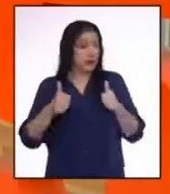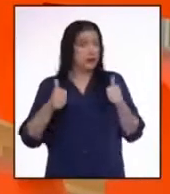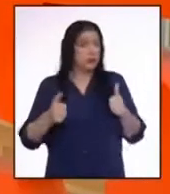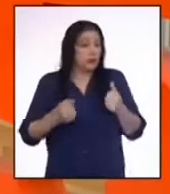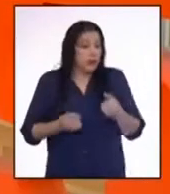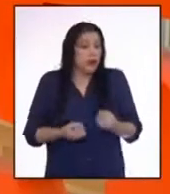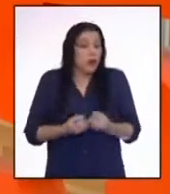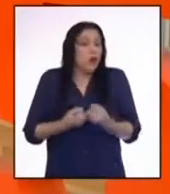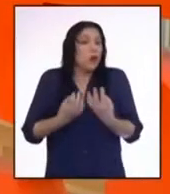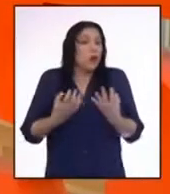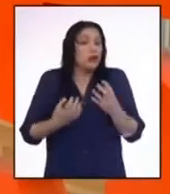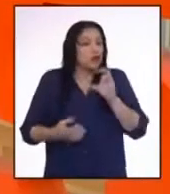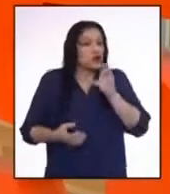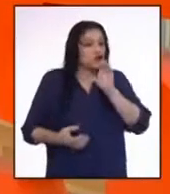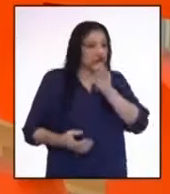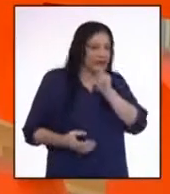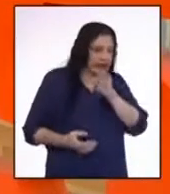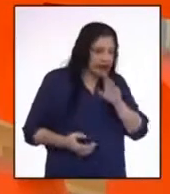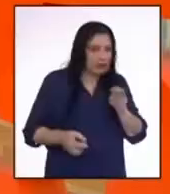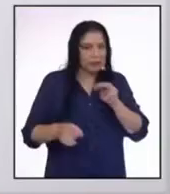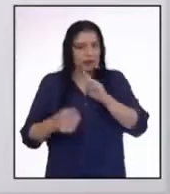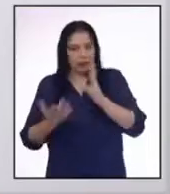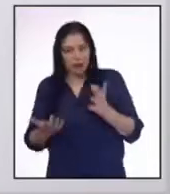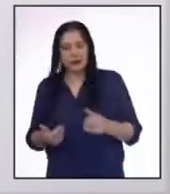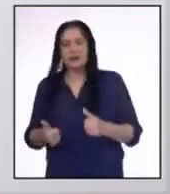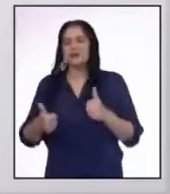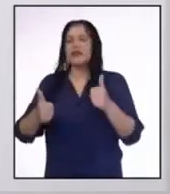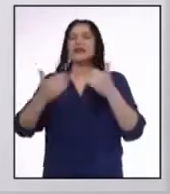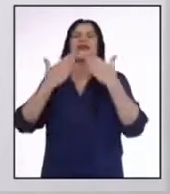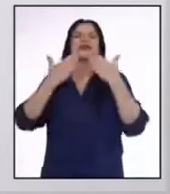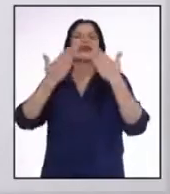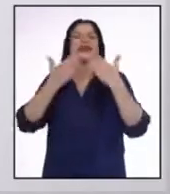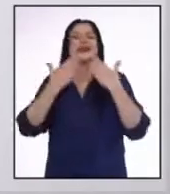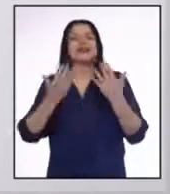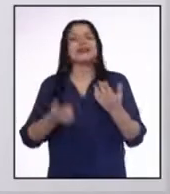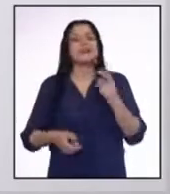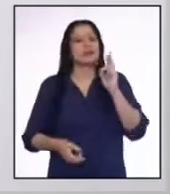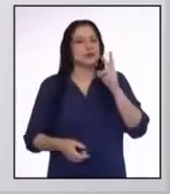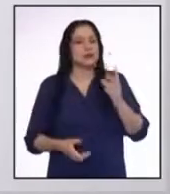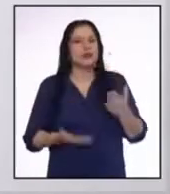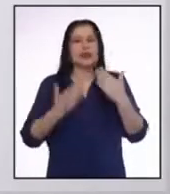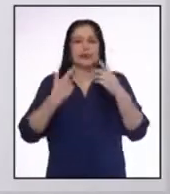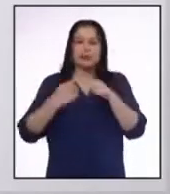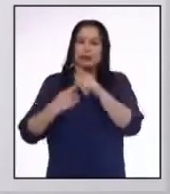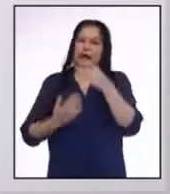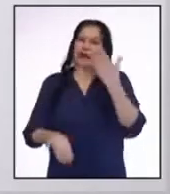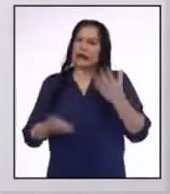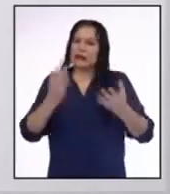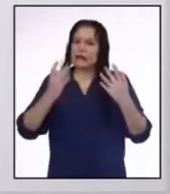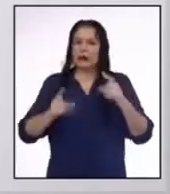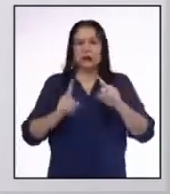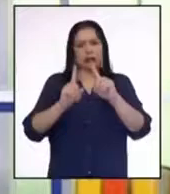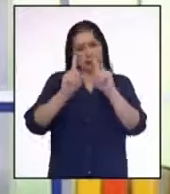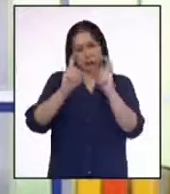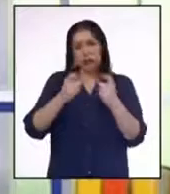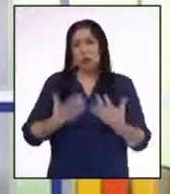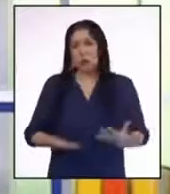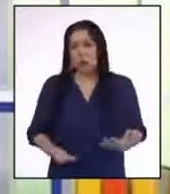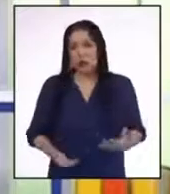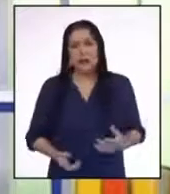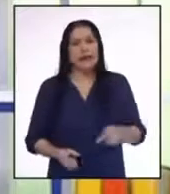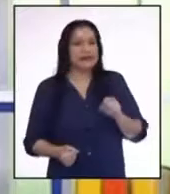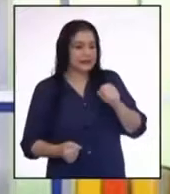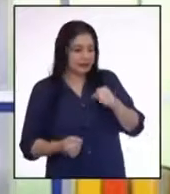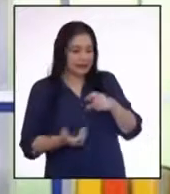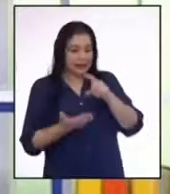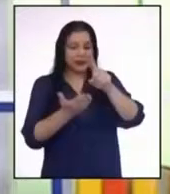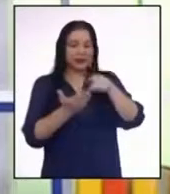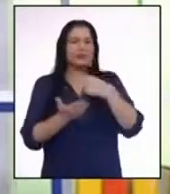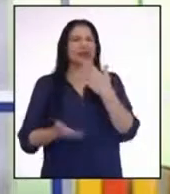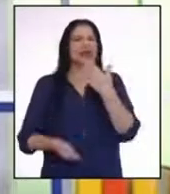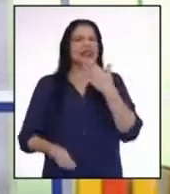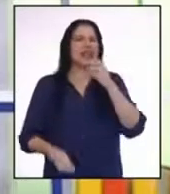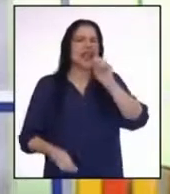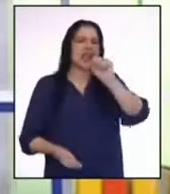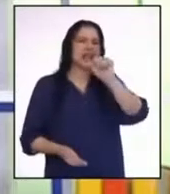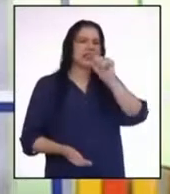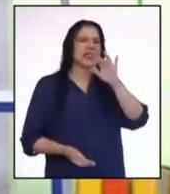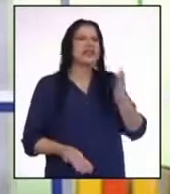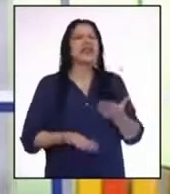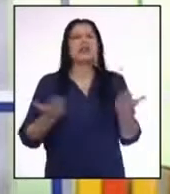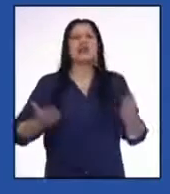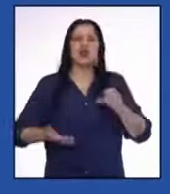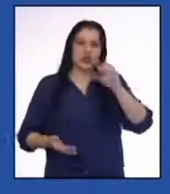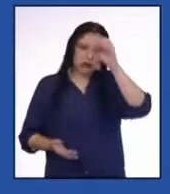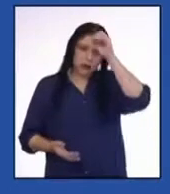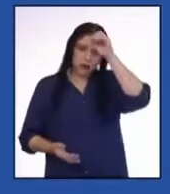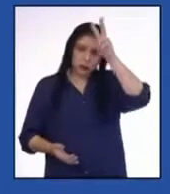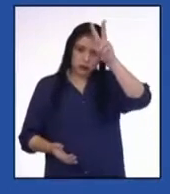los cálculos. Muchas gracias, profesora. Gracias a ustedes. Quizá tengan alguna pregunta. Sí, tenemos una consulta de Sandra del Cusco.